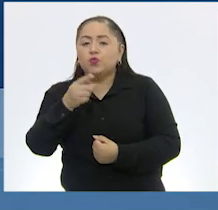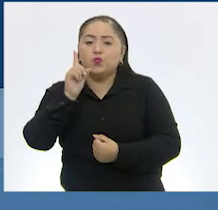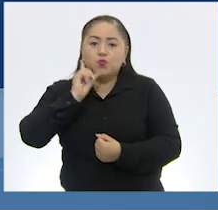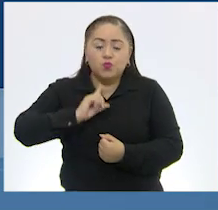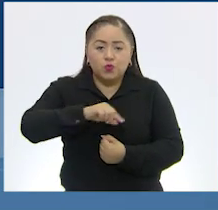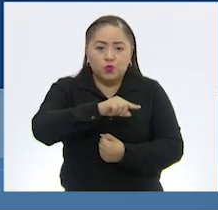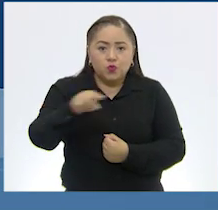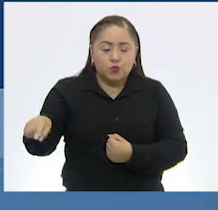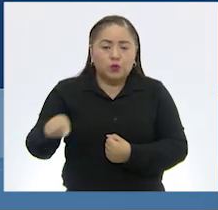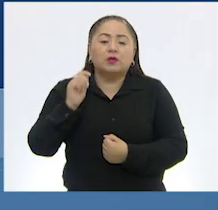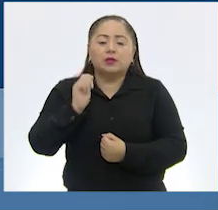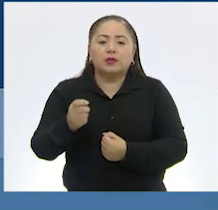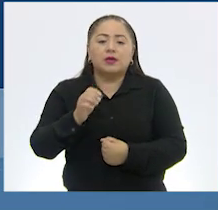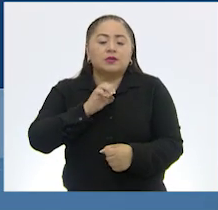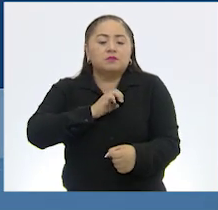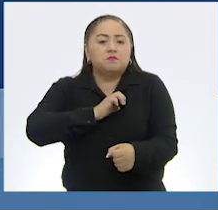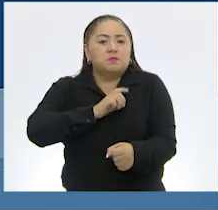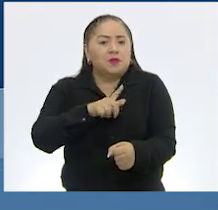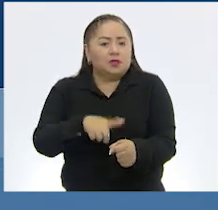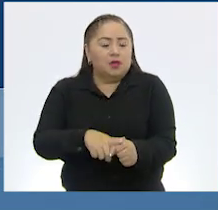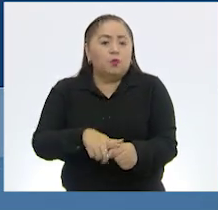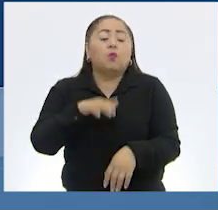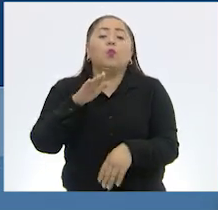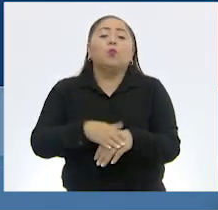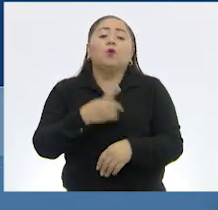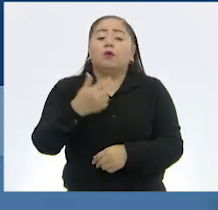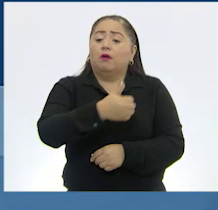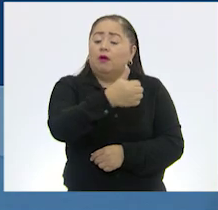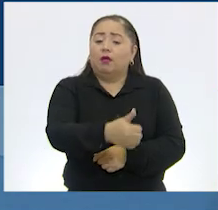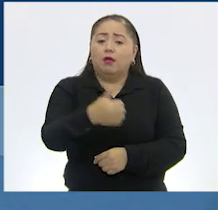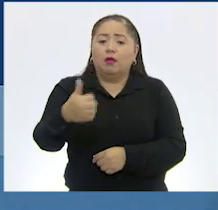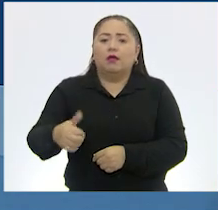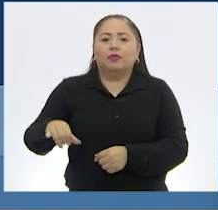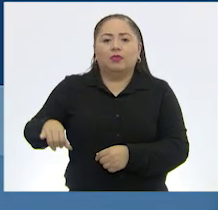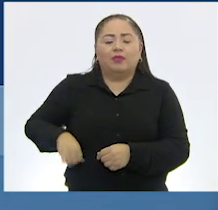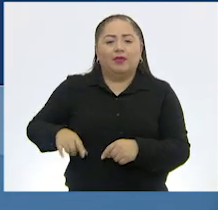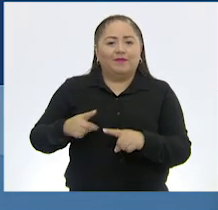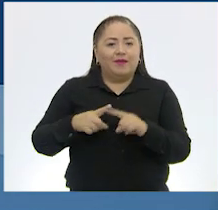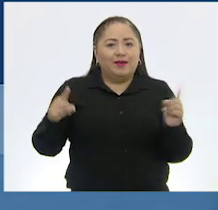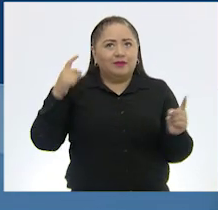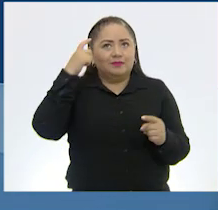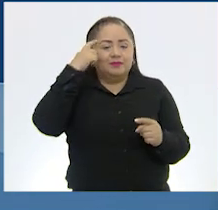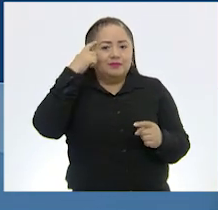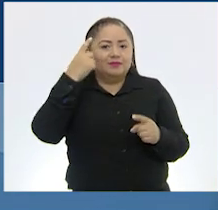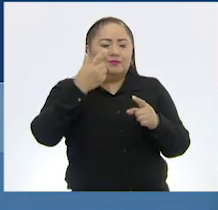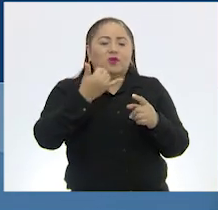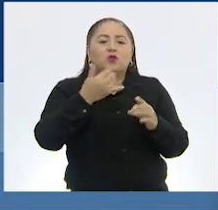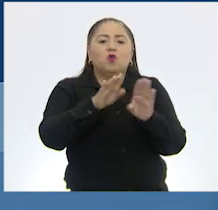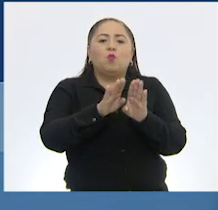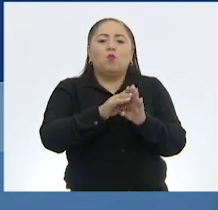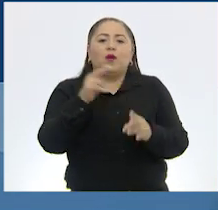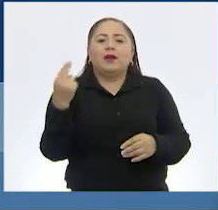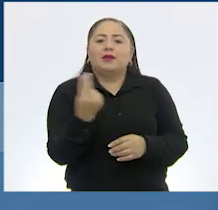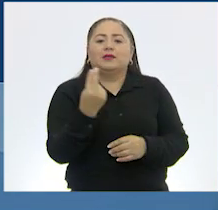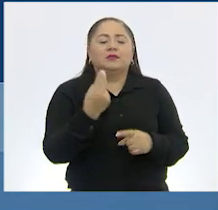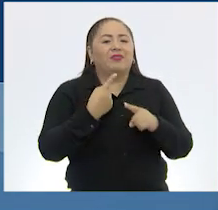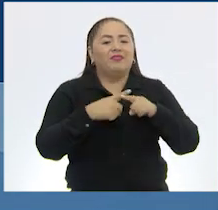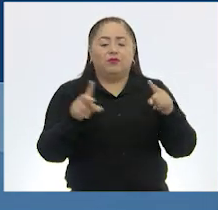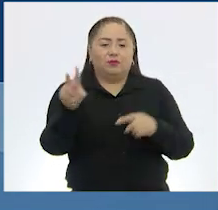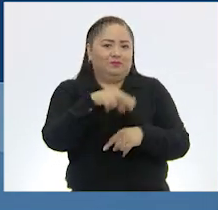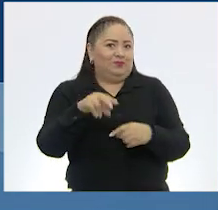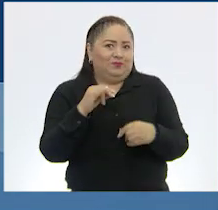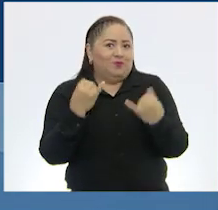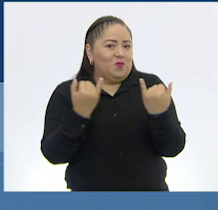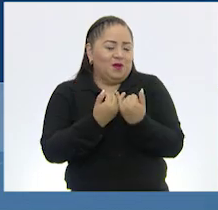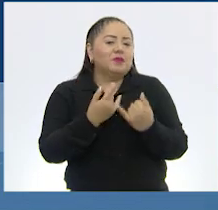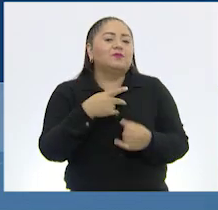cada niña es especial, pues cada quien tiene intereses, capacidades y necesidades diferentes,